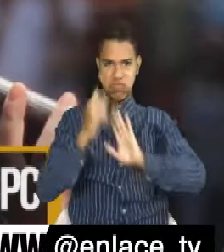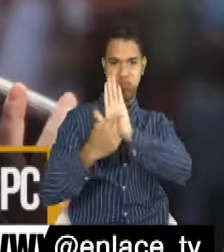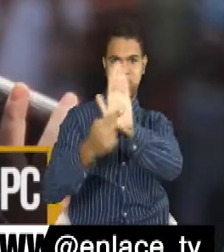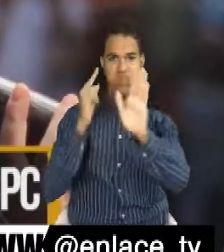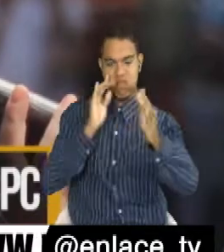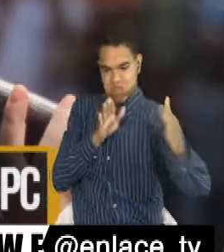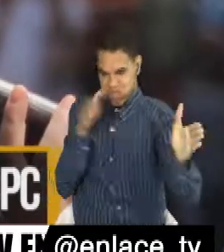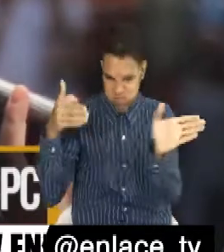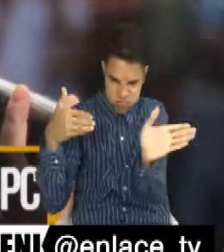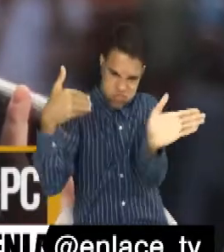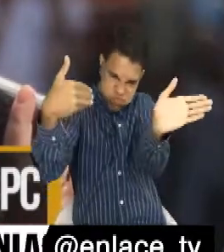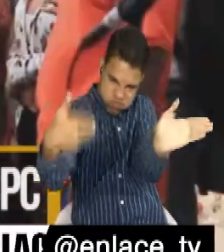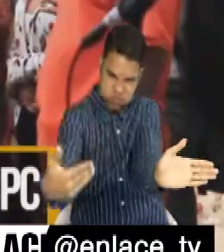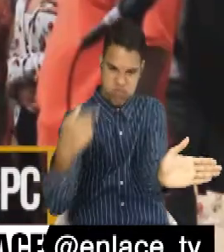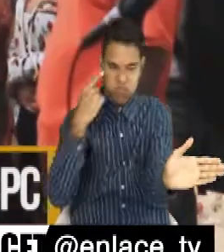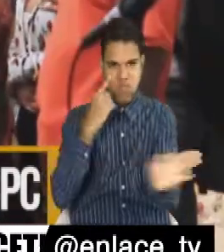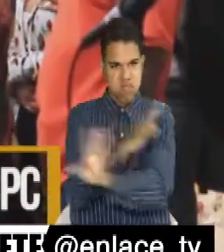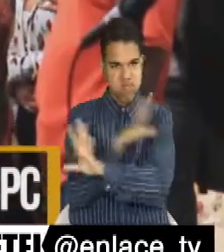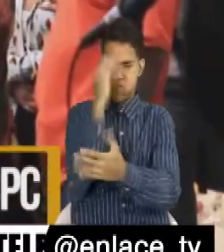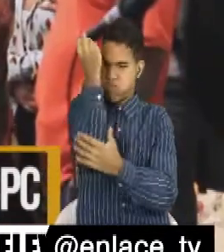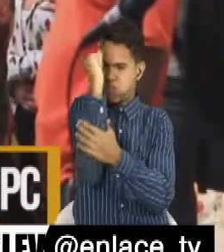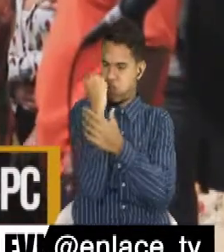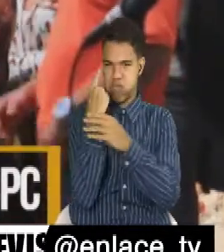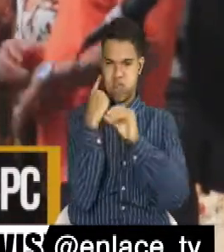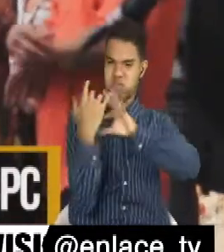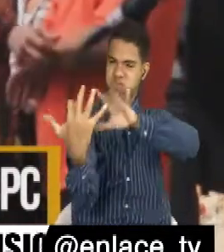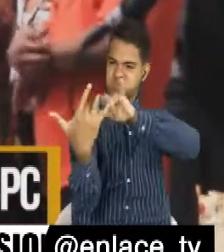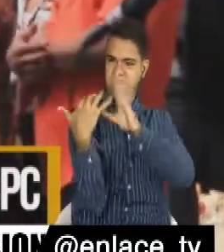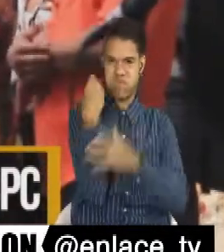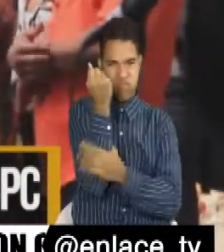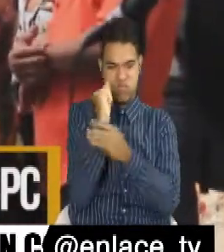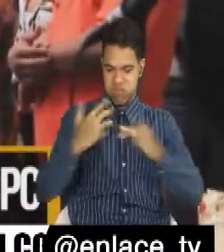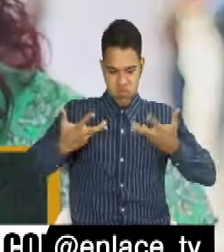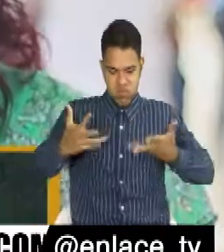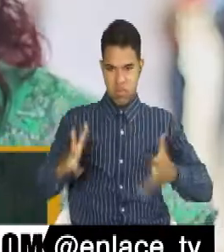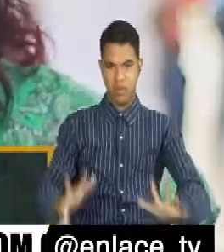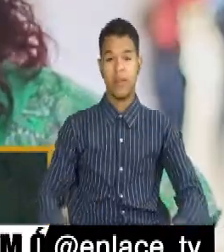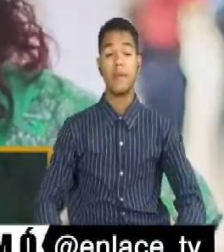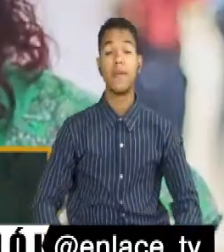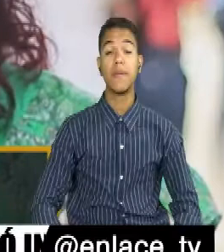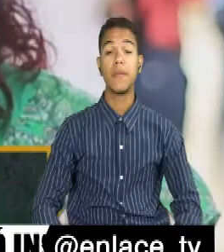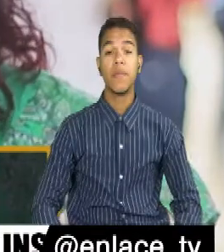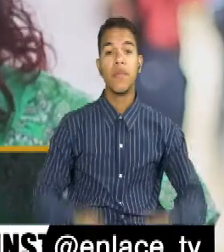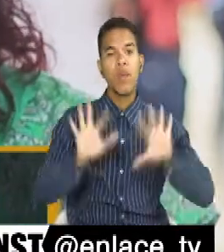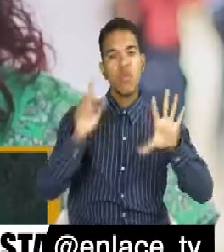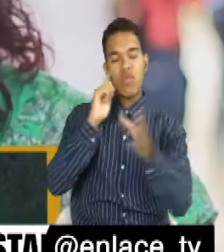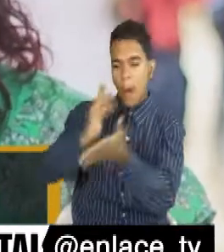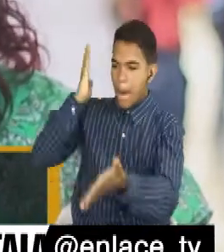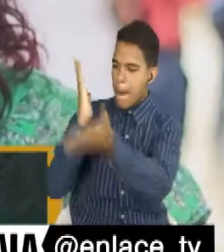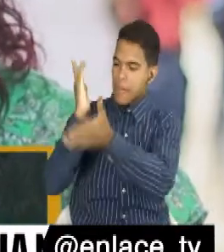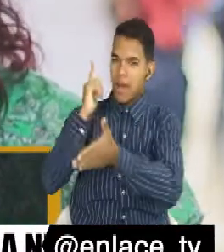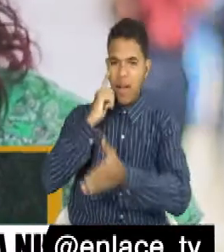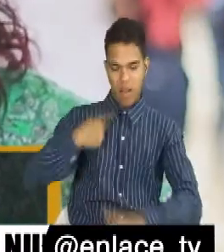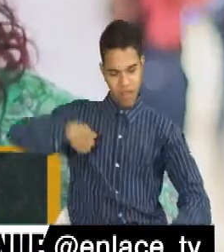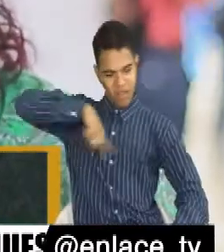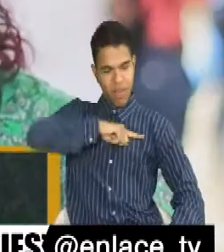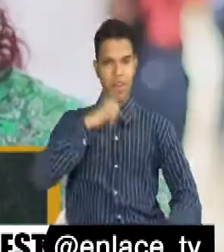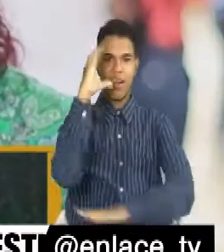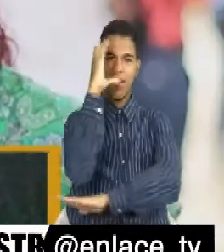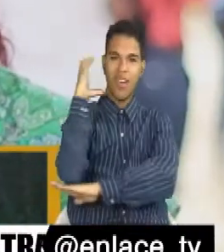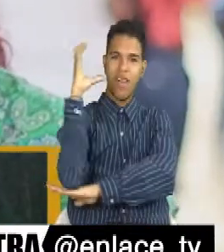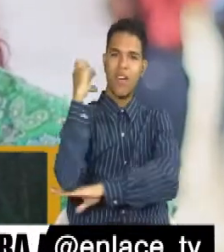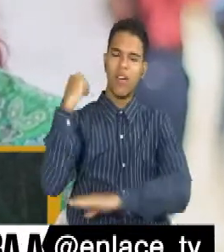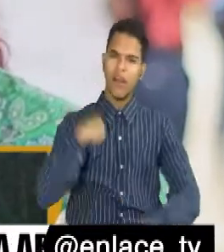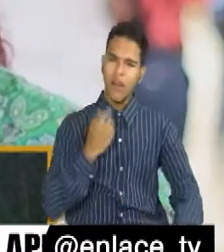poder, siendo la ONU el garante de este proceso. Es un hecho que los colombianos debíamos de estar